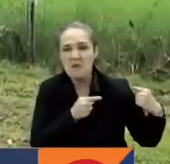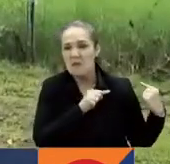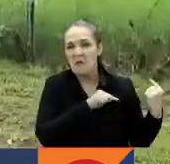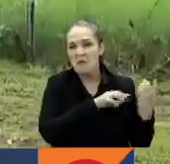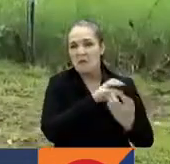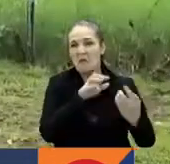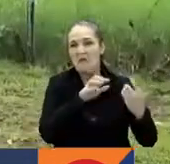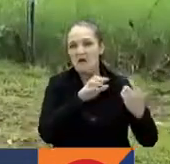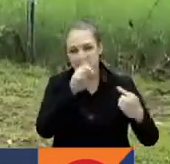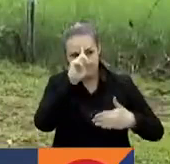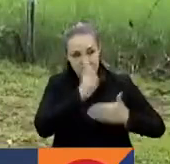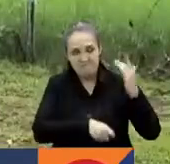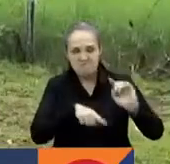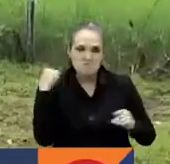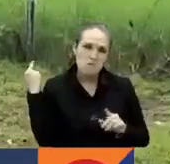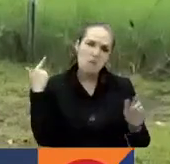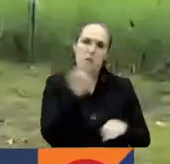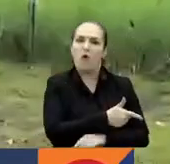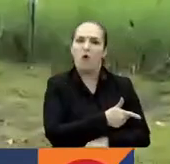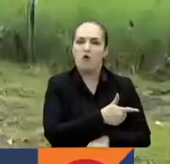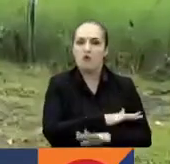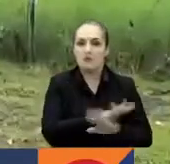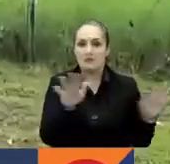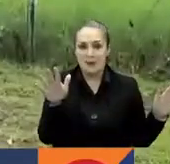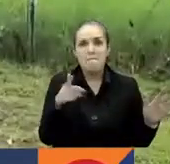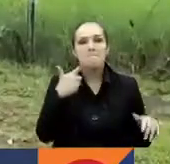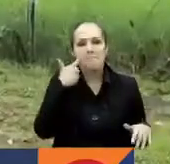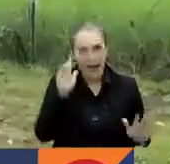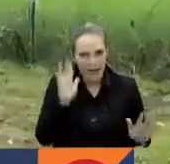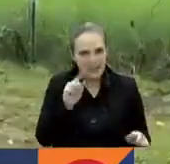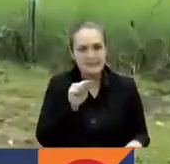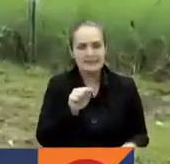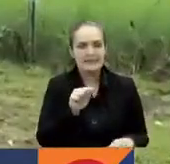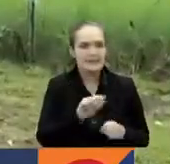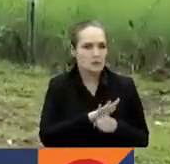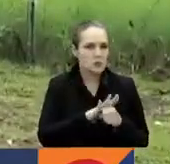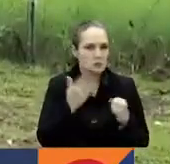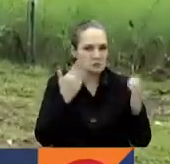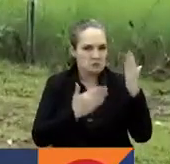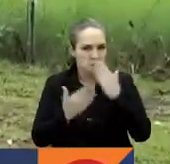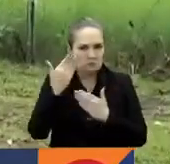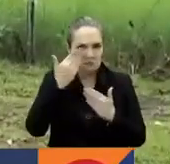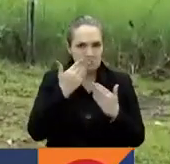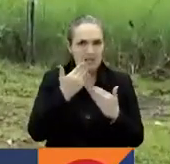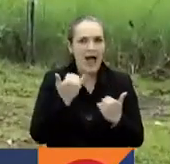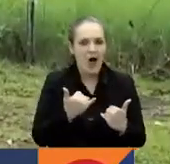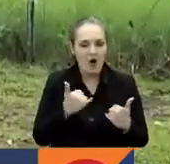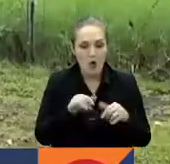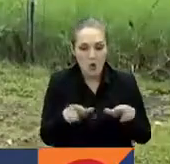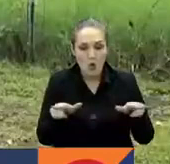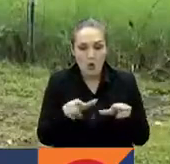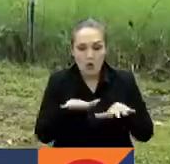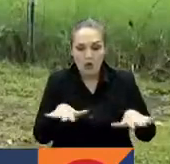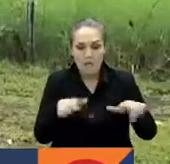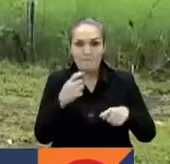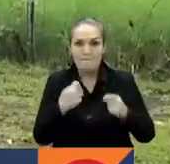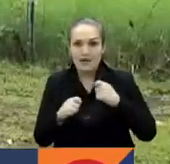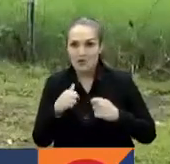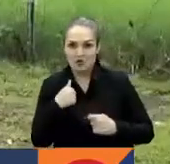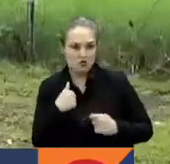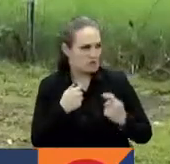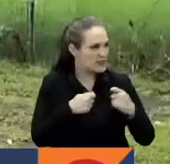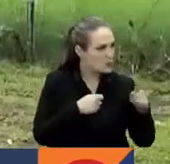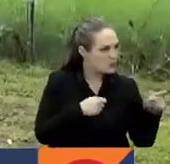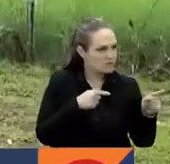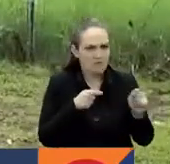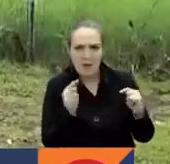señalan que podría deberse a ajustes de cuentas debido a disputas entre organizaciones delincuenciales que se